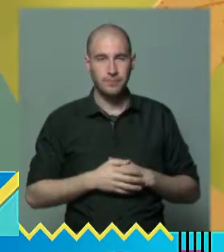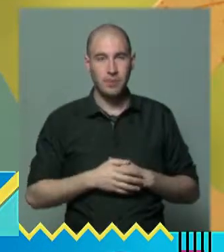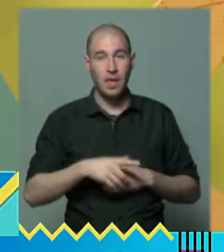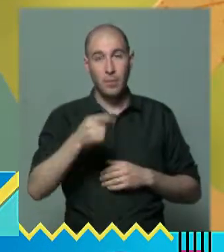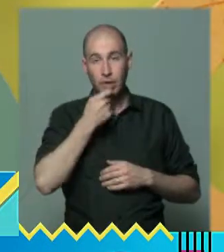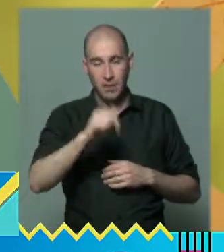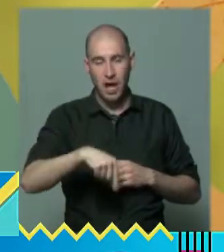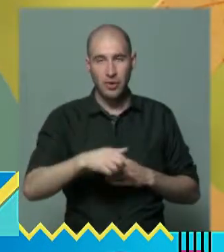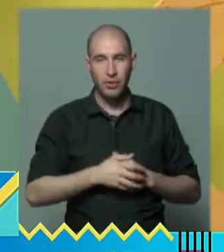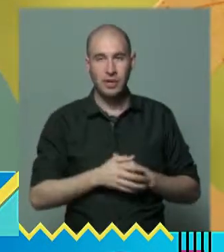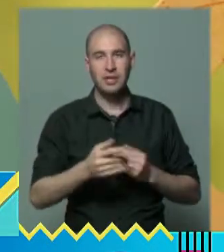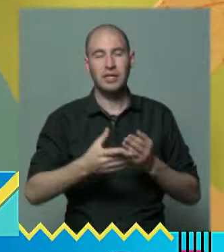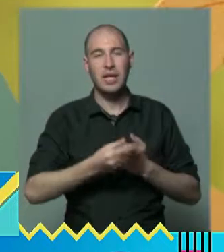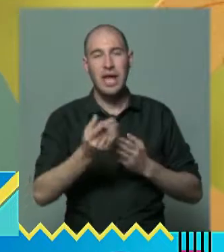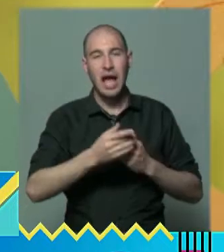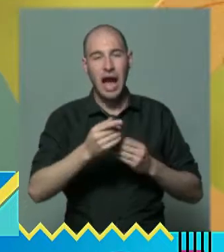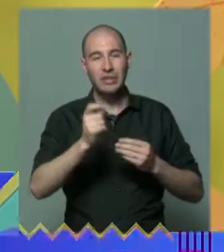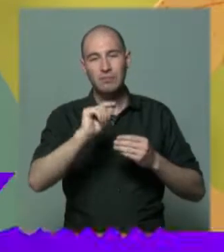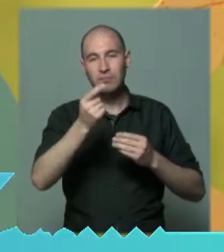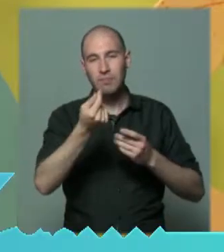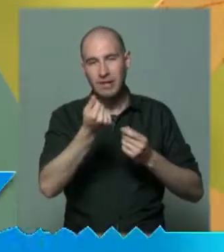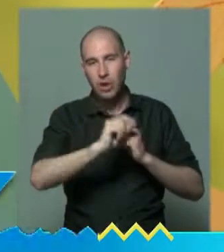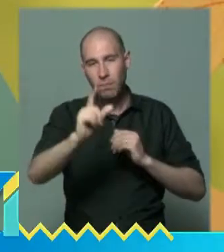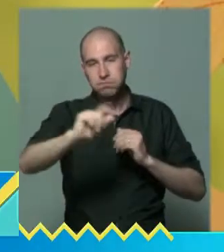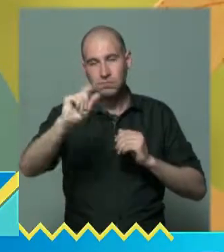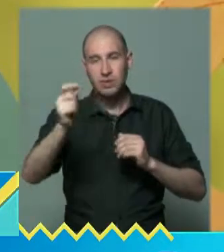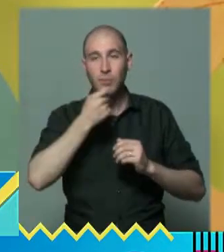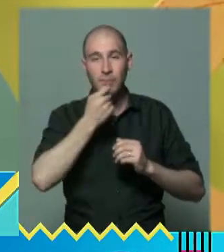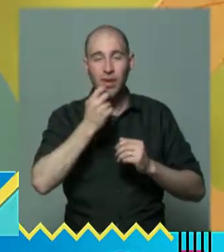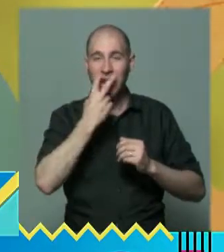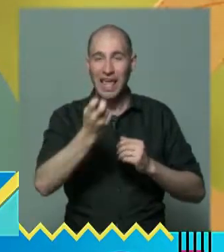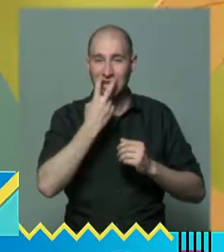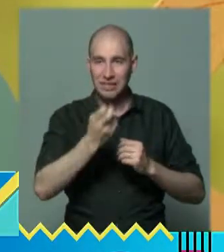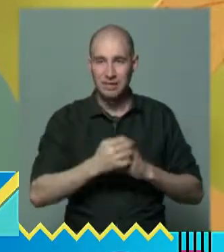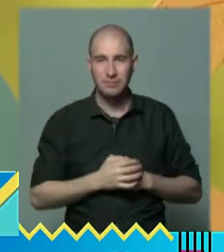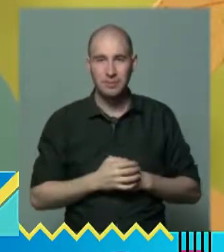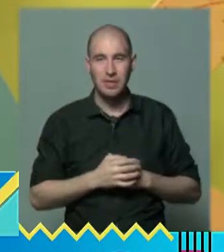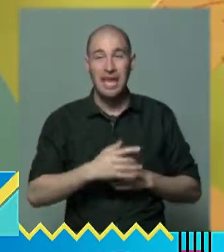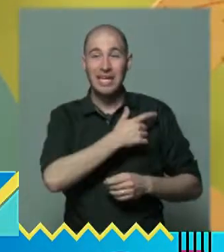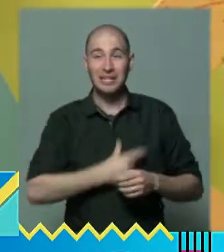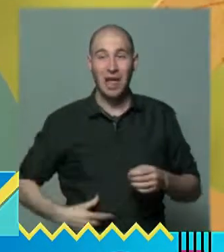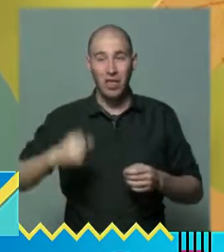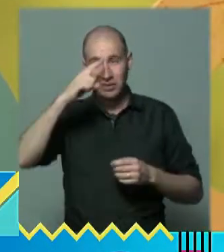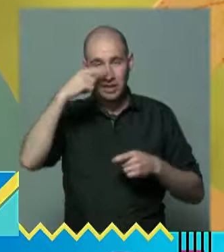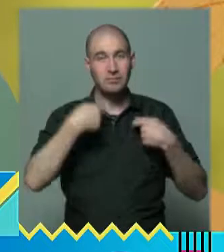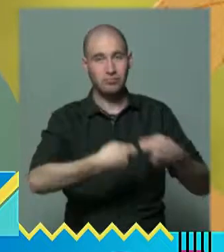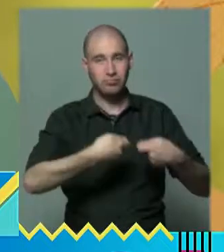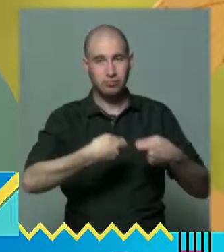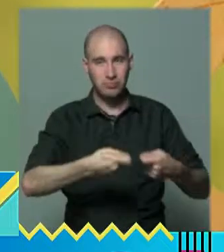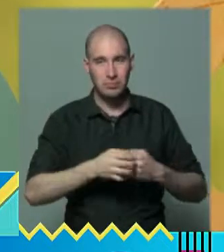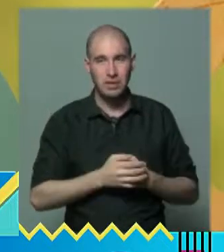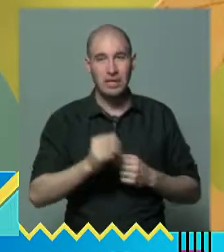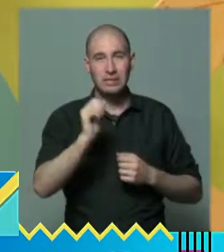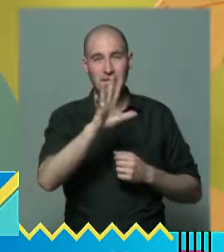por ejemplo, después de todos los ajustes tarifarios que hemos tenido, en el caso de la energía eléctrica, todavía el Estado Nacional está subsidiando